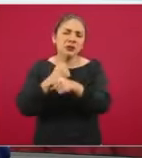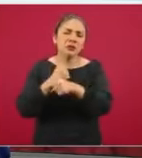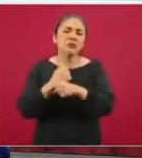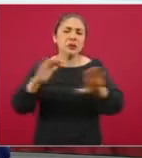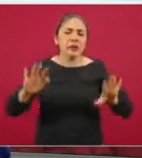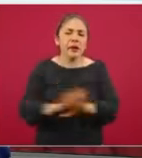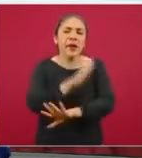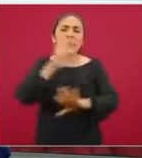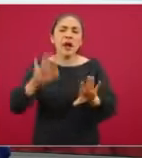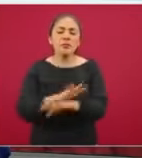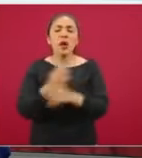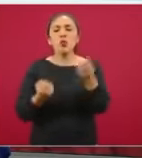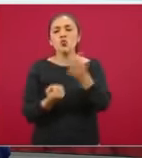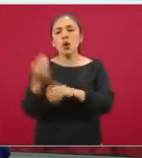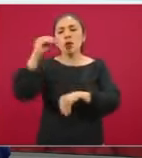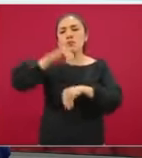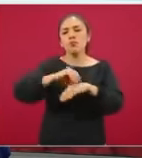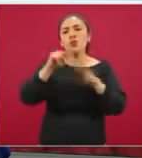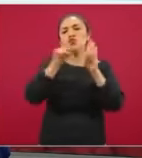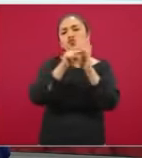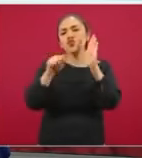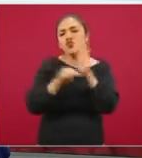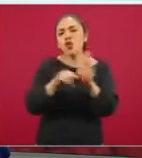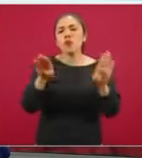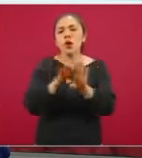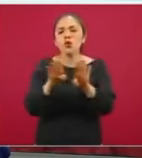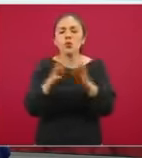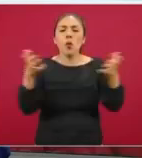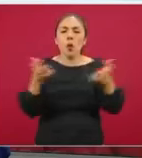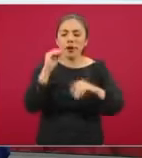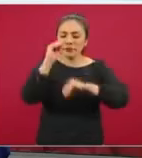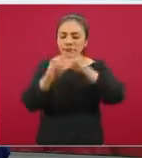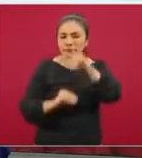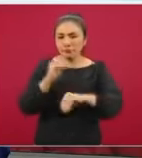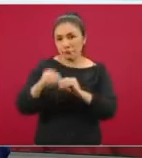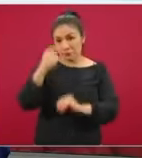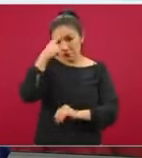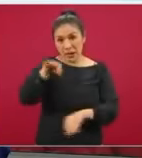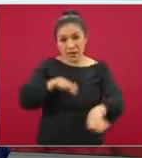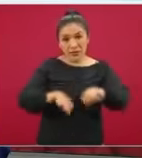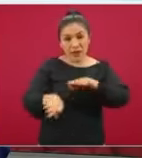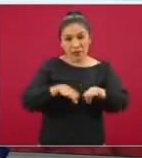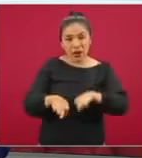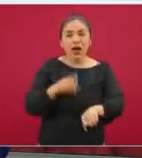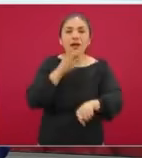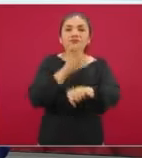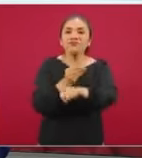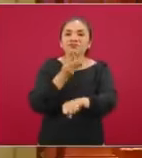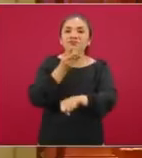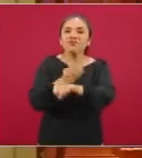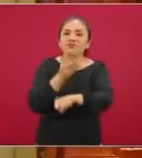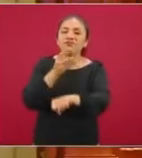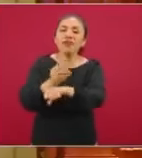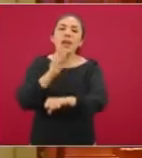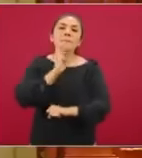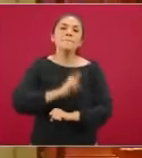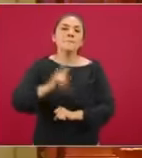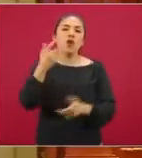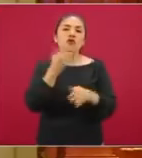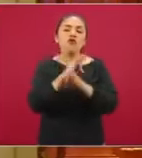fueron normando también otros mecanismos y otros modelos, fuimos mejorando en relación a